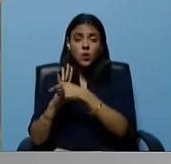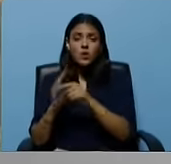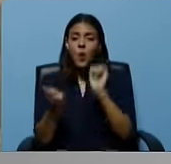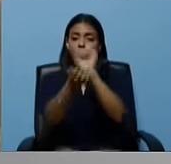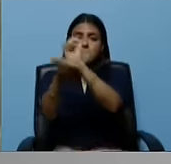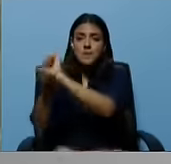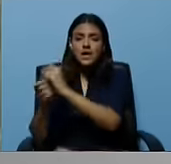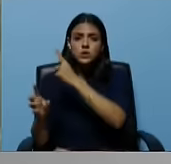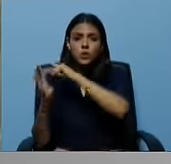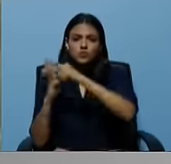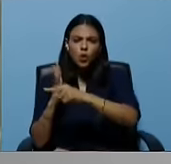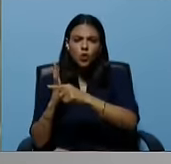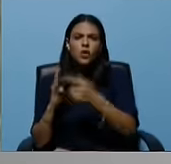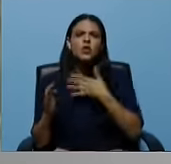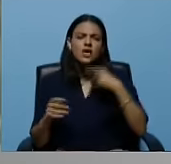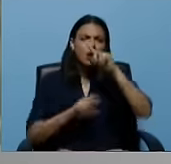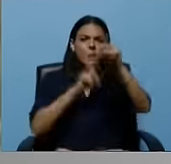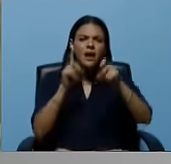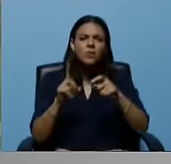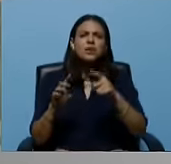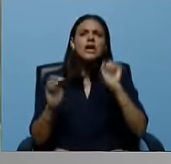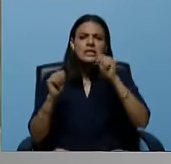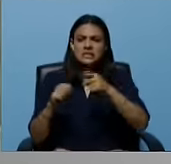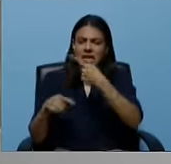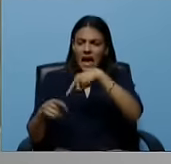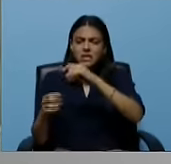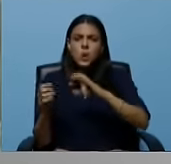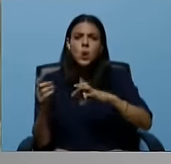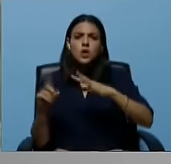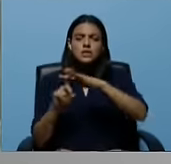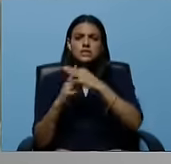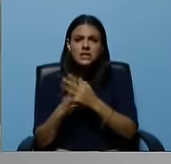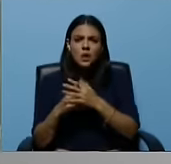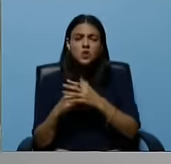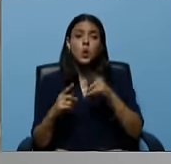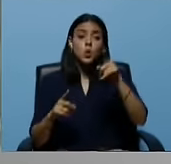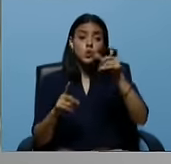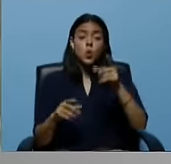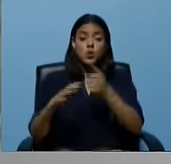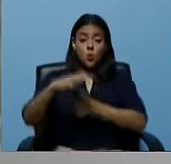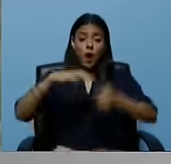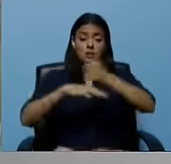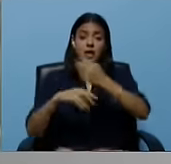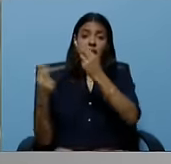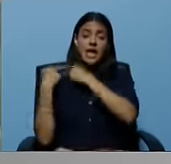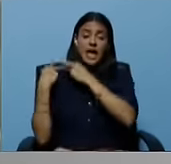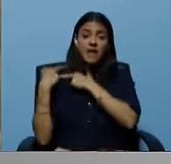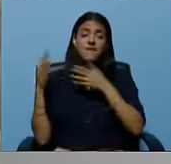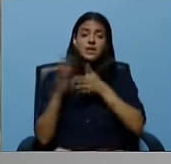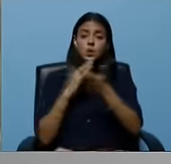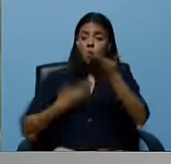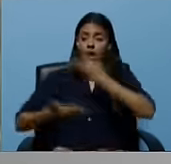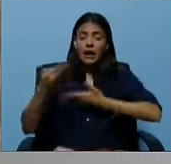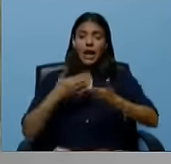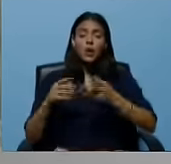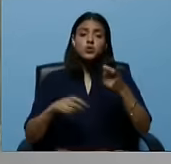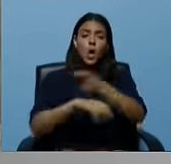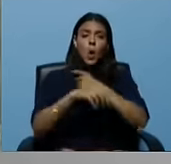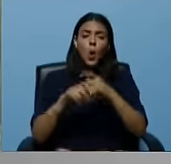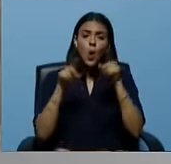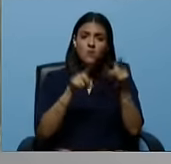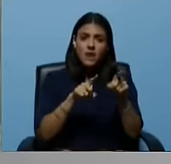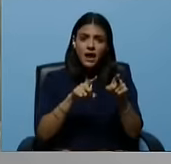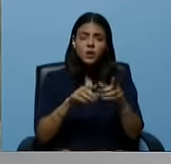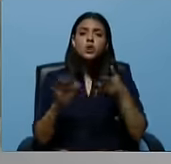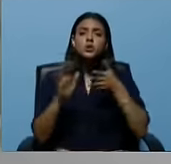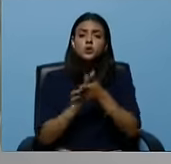detenidos y quisiera consultarle si a raíz de esto, se lo pregunto ya en su condición también de jefe negociador del gobierno, si a